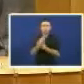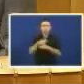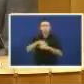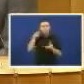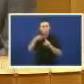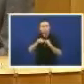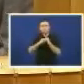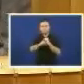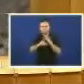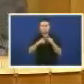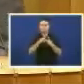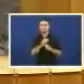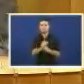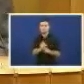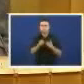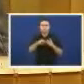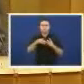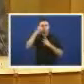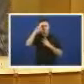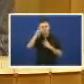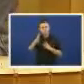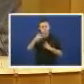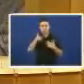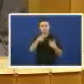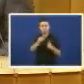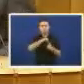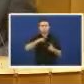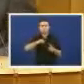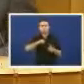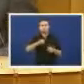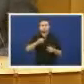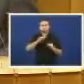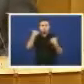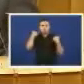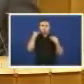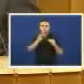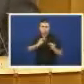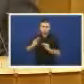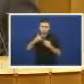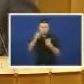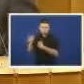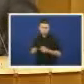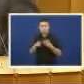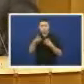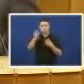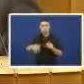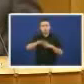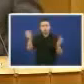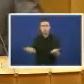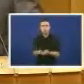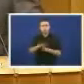suficiencia respeto das competencias autonómicas globalidade e determinación dos recursos a se